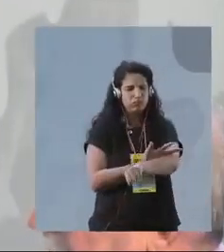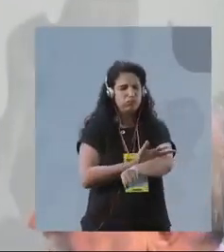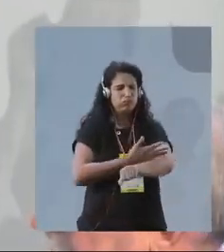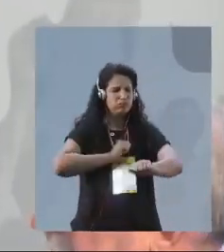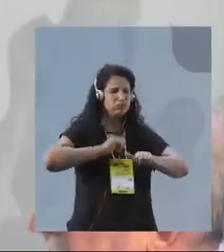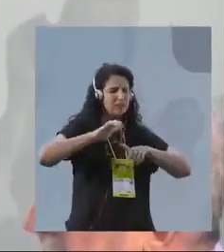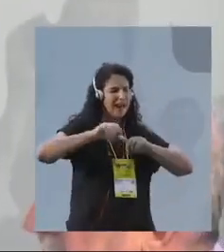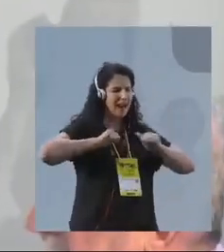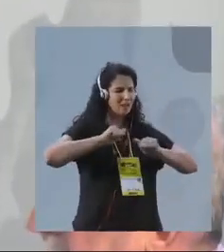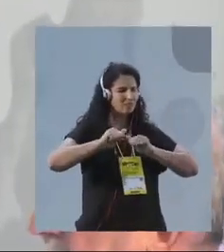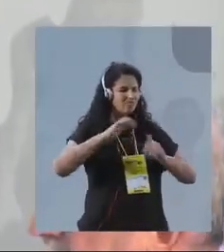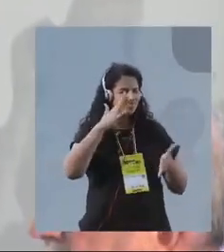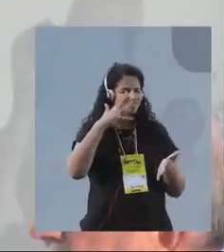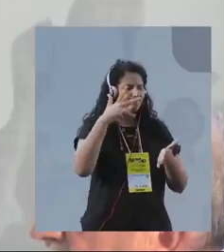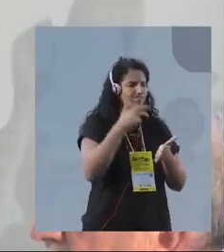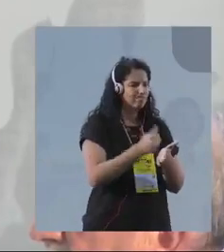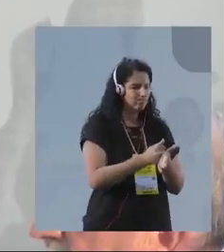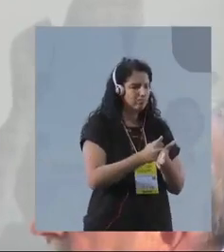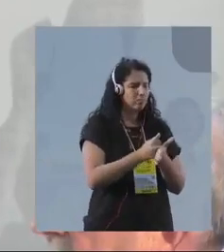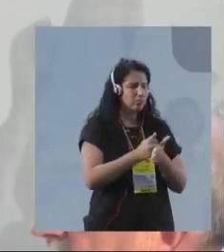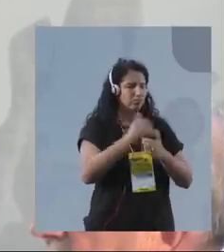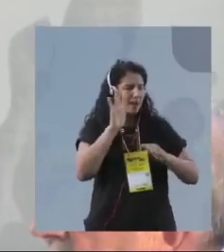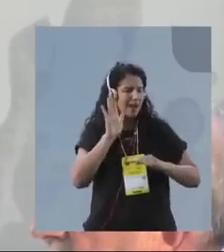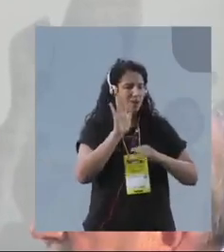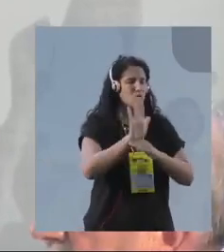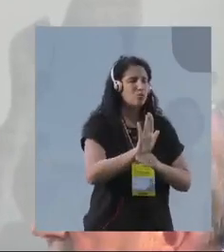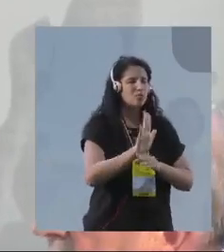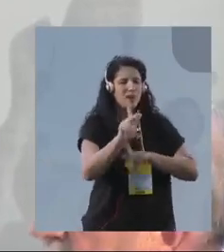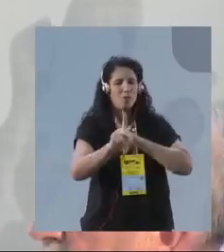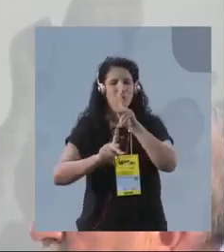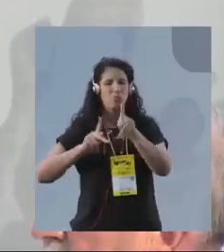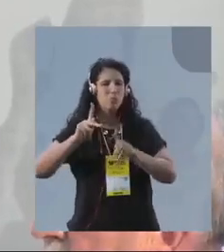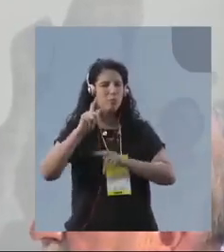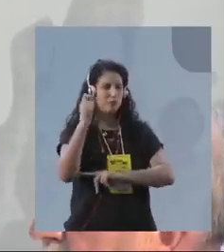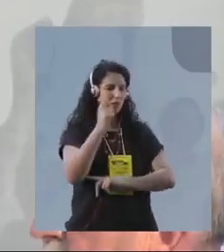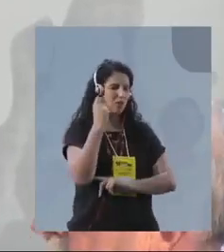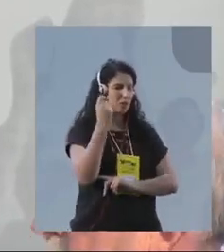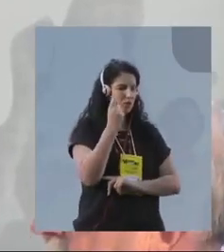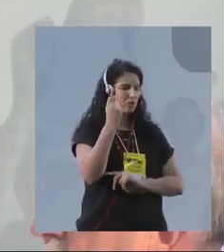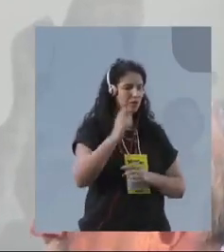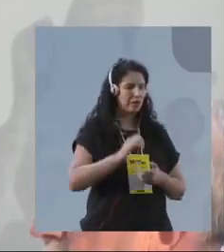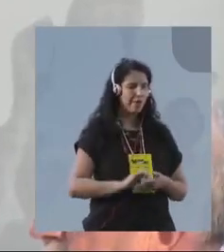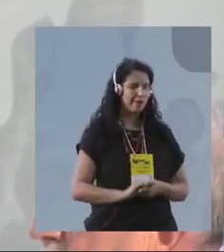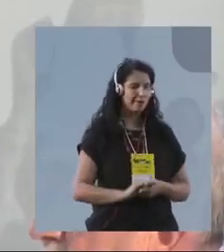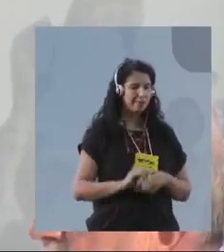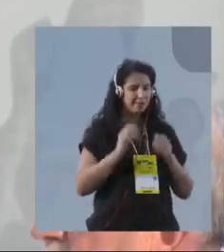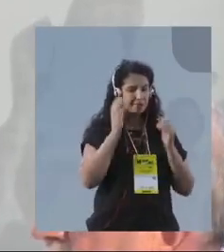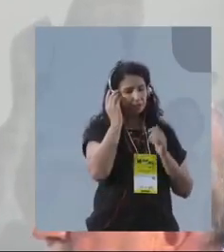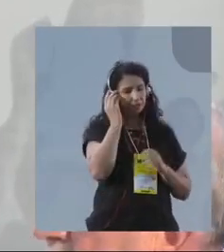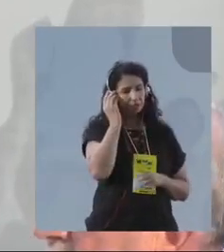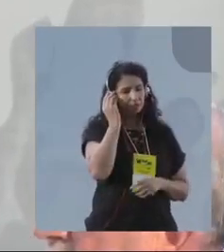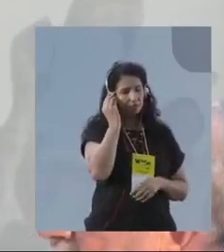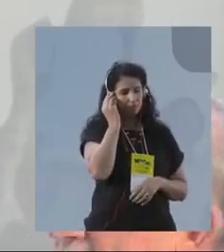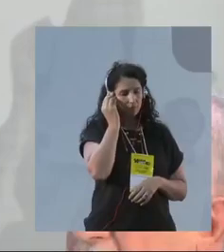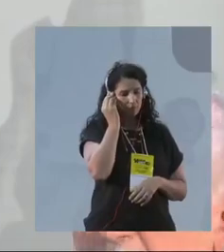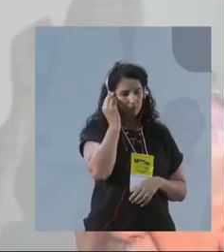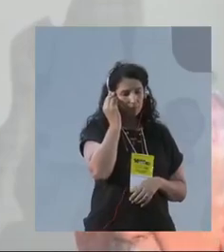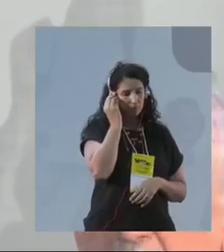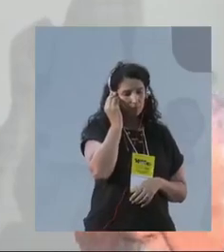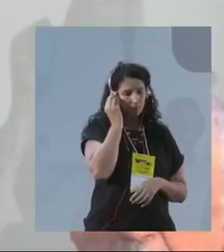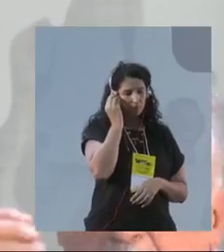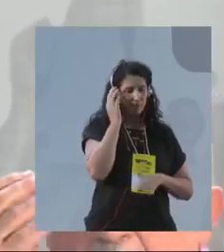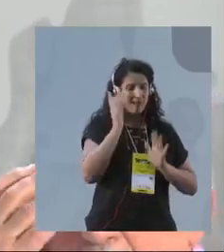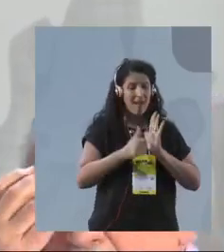plenamente al servicio de los pueblos. Antes de hablar de la